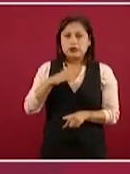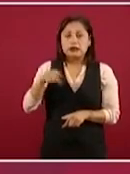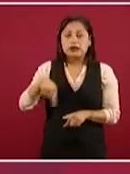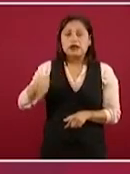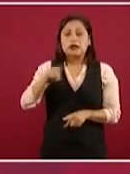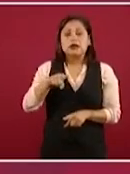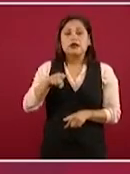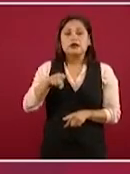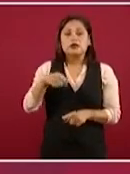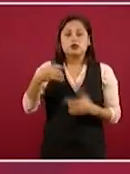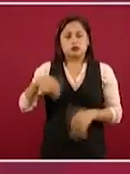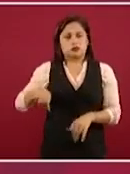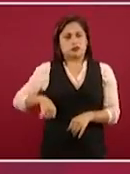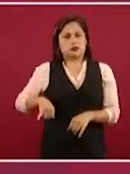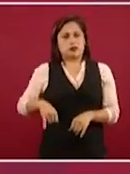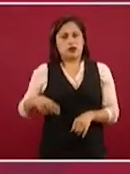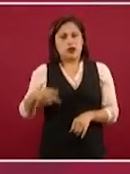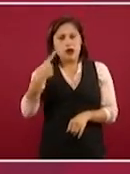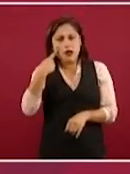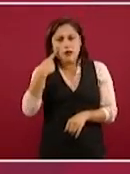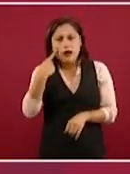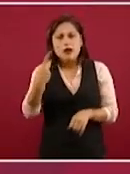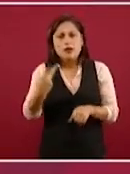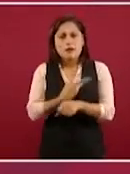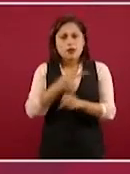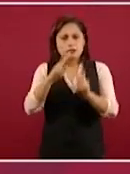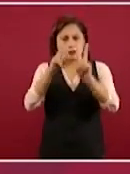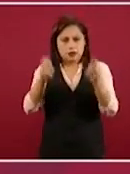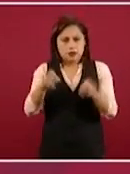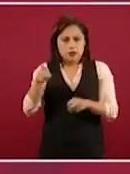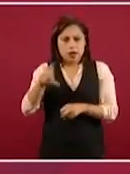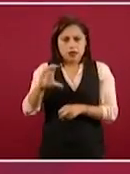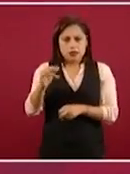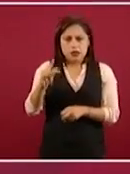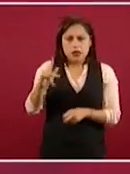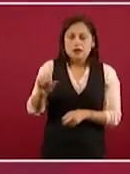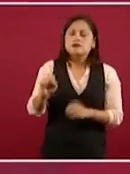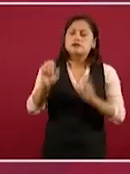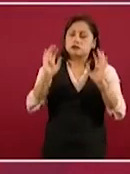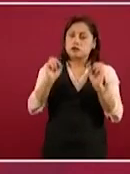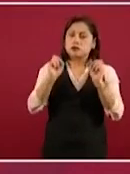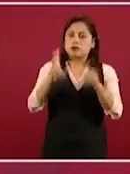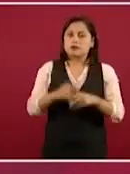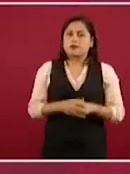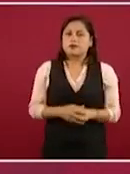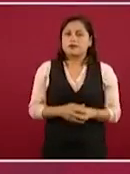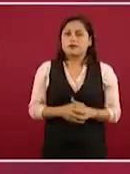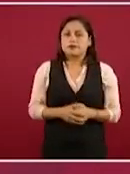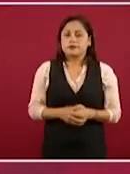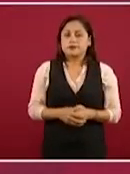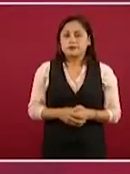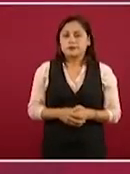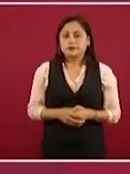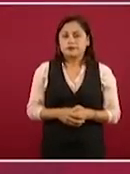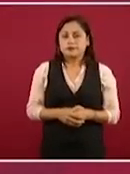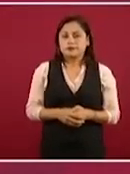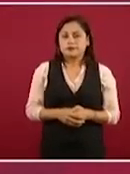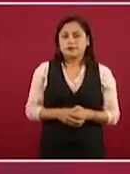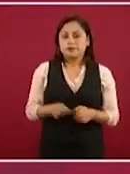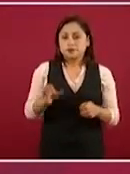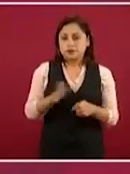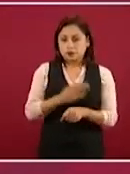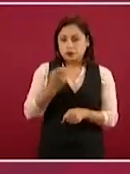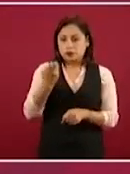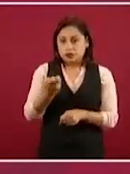interesados en este asunto. Por eso, lo mejor es que